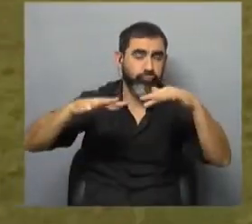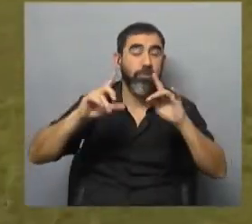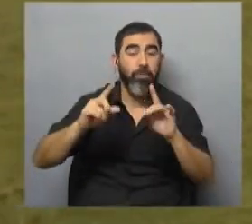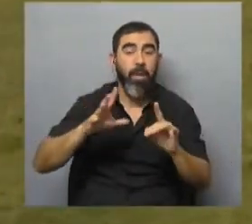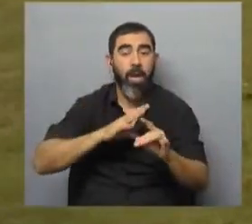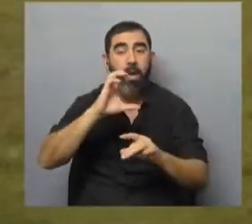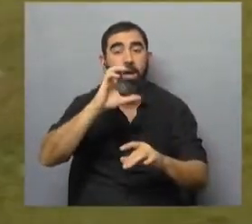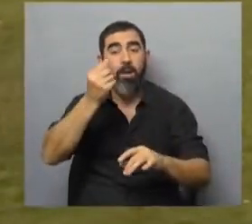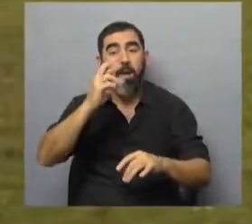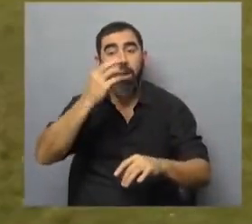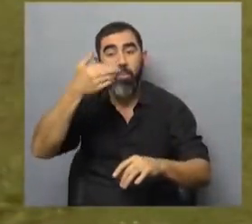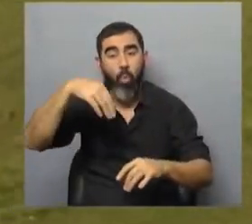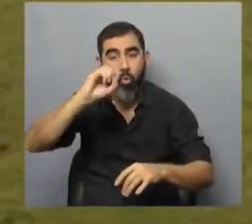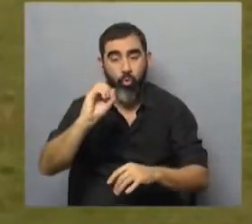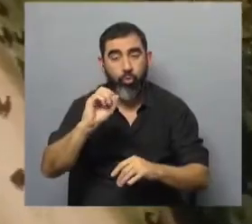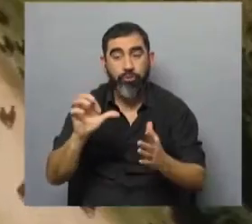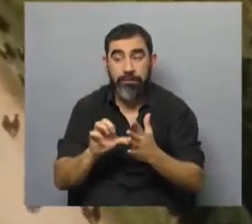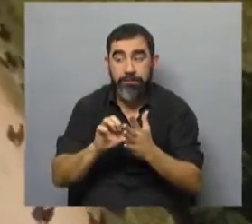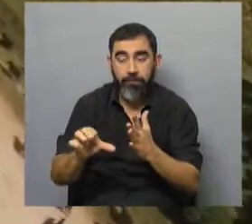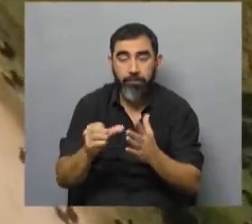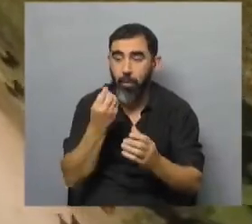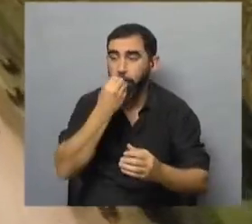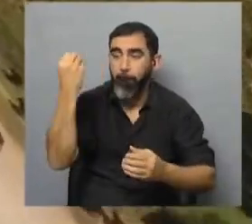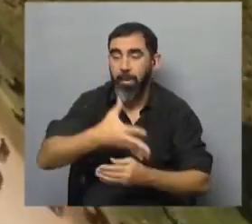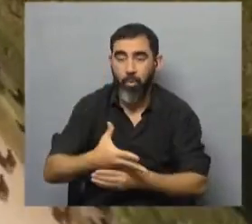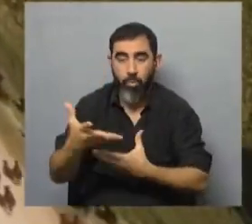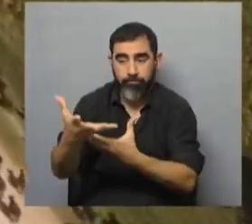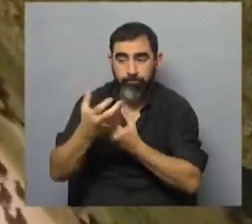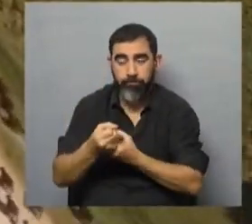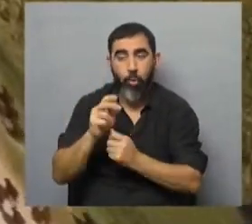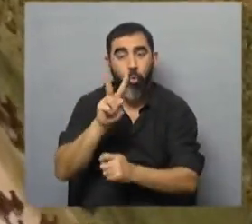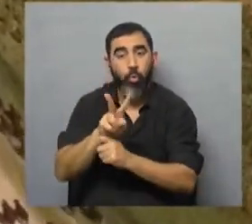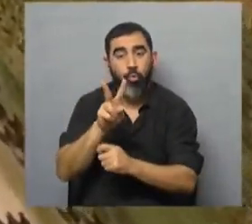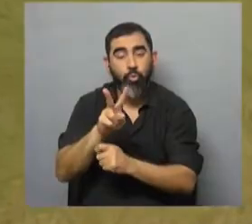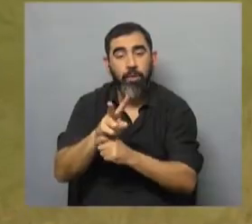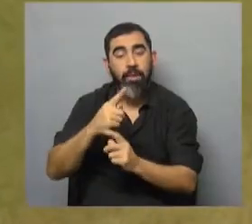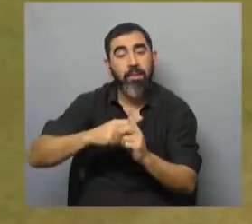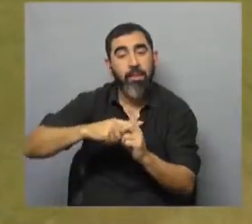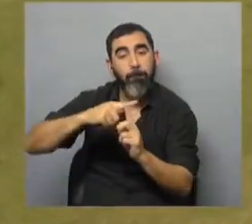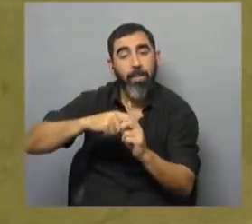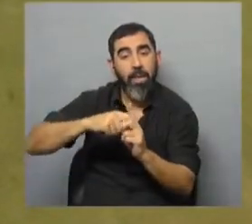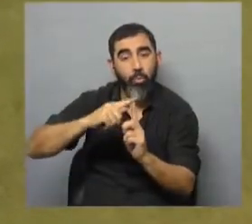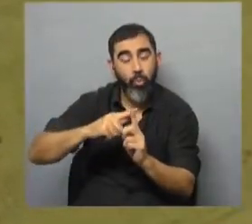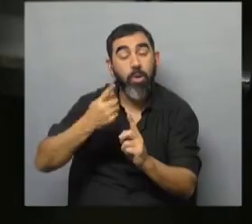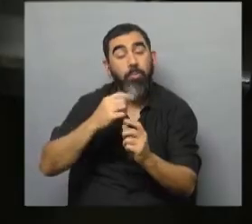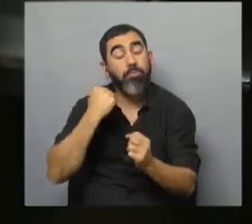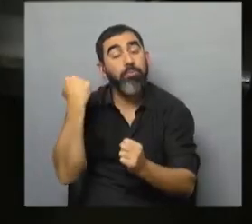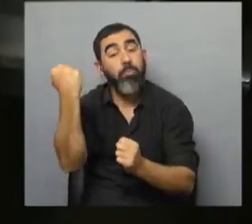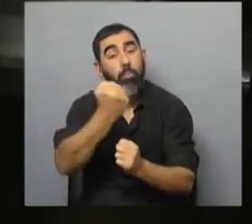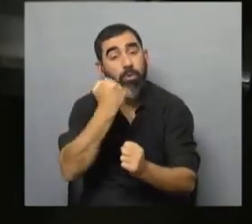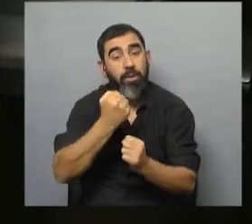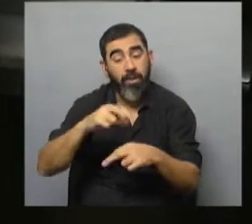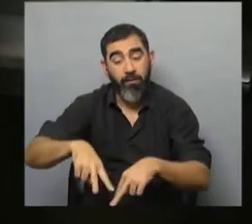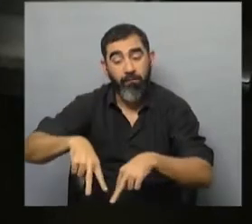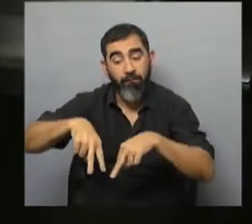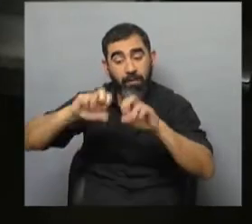almacenan carbono. Todos estos servicios nos ayudan un montón a regular además la temperatura. Por eso es importante no solo estudiar